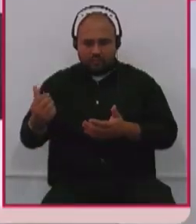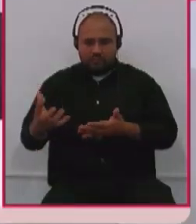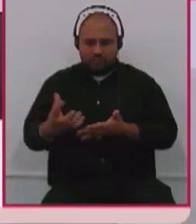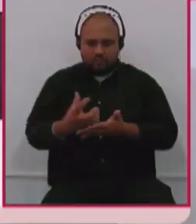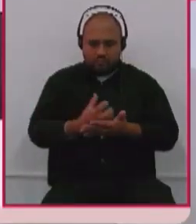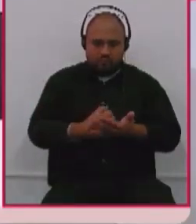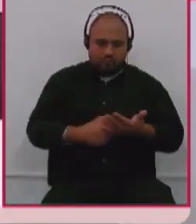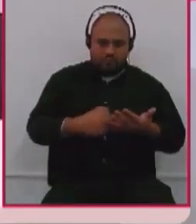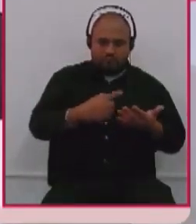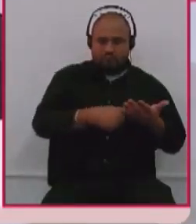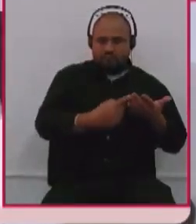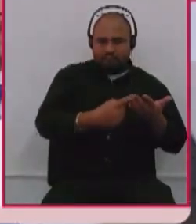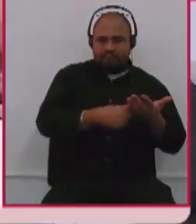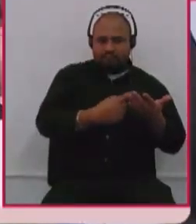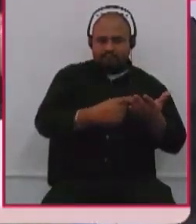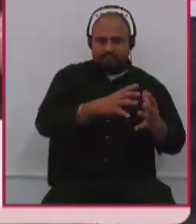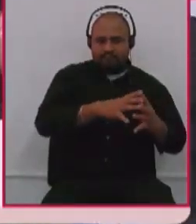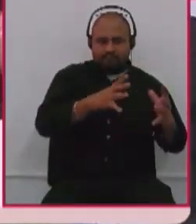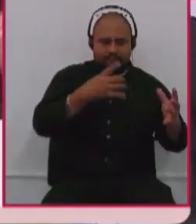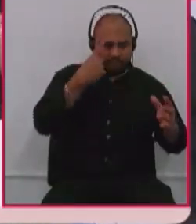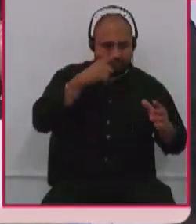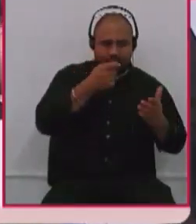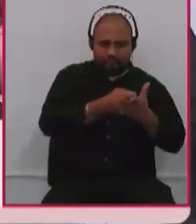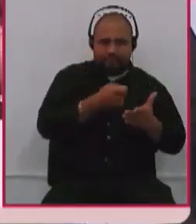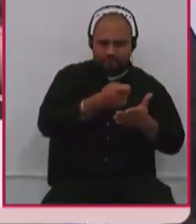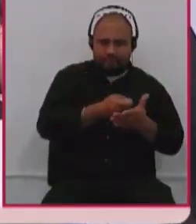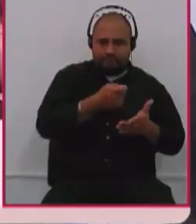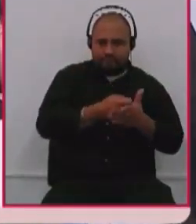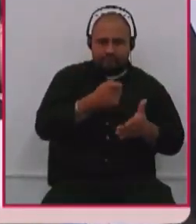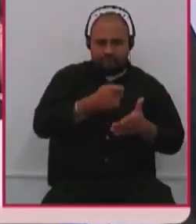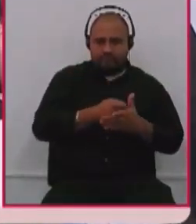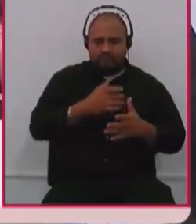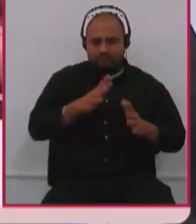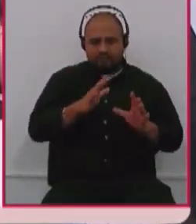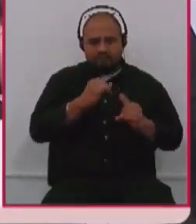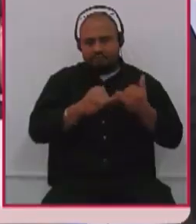constante coordinación, ¿no? Gracias por la pregunta.